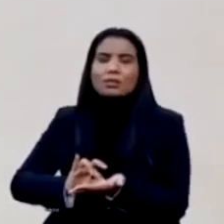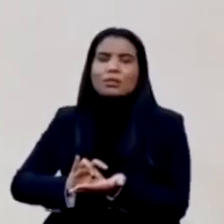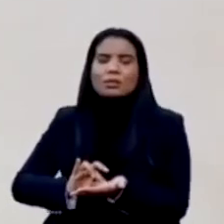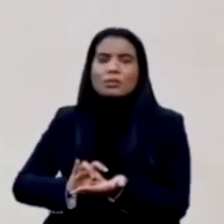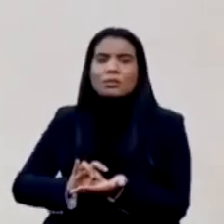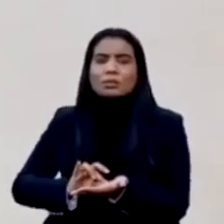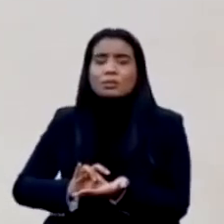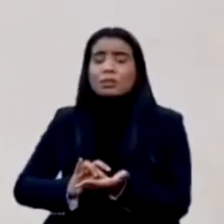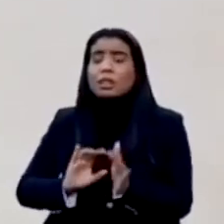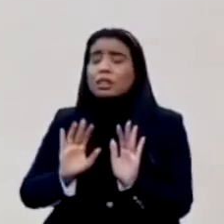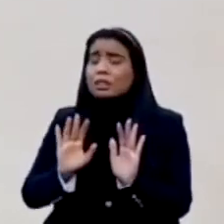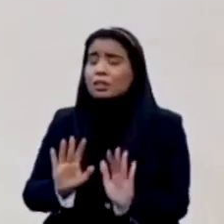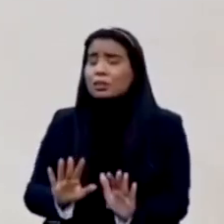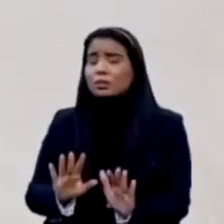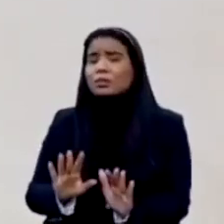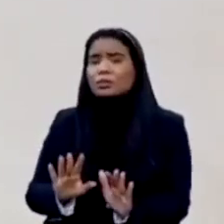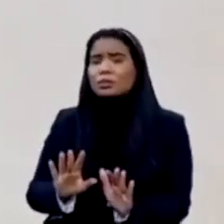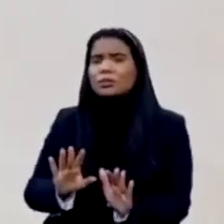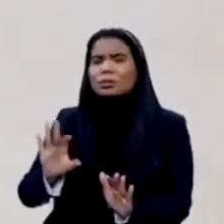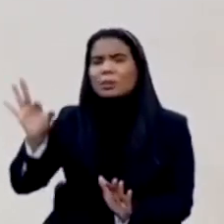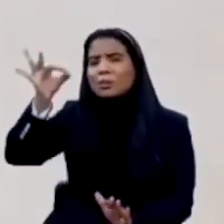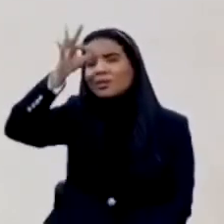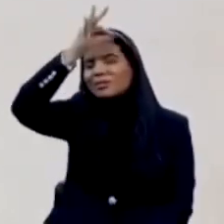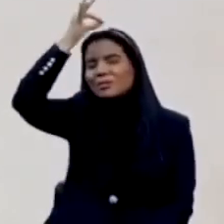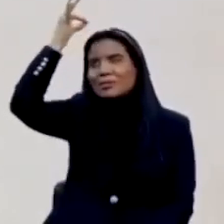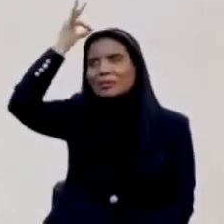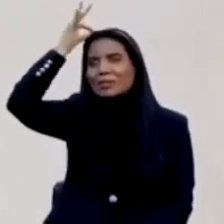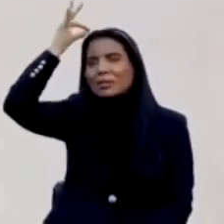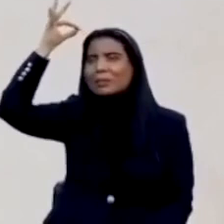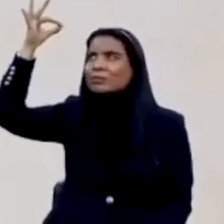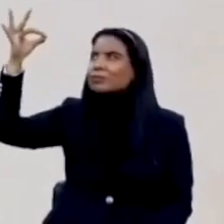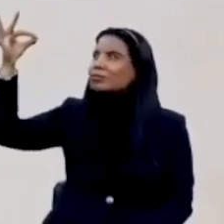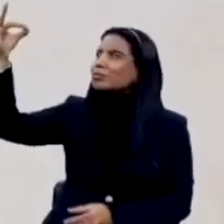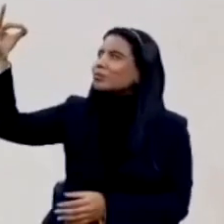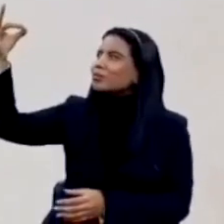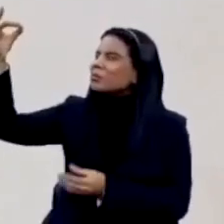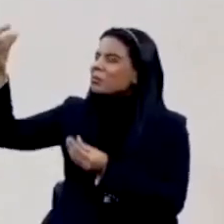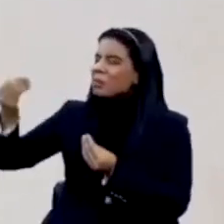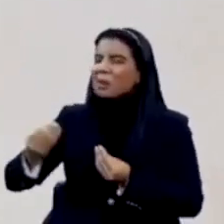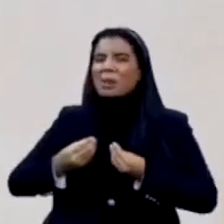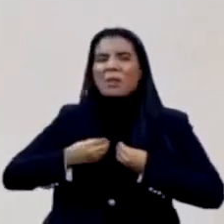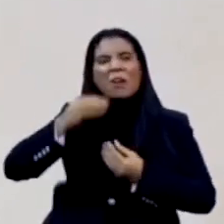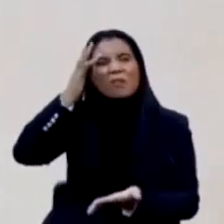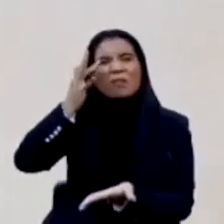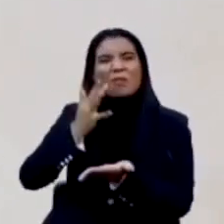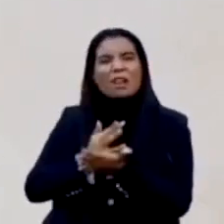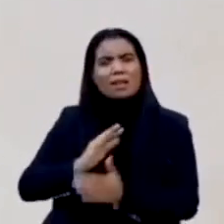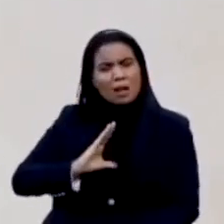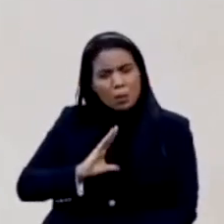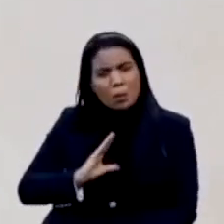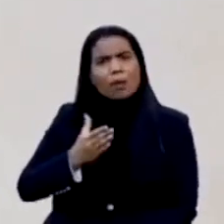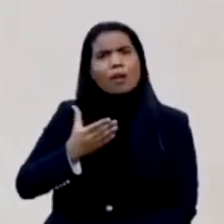espíritu santo le dio la fe el coraje la disposición